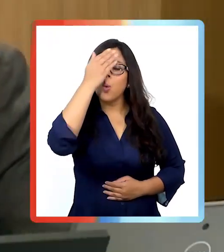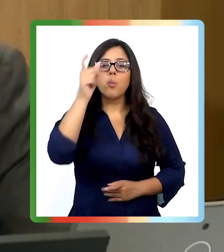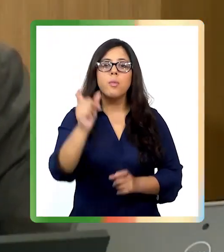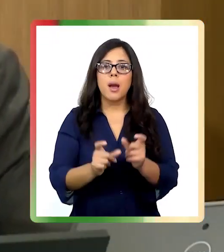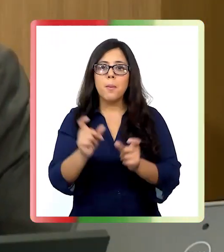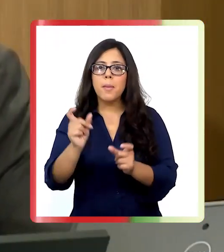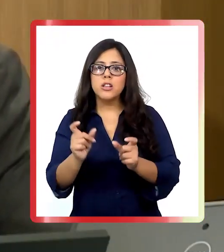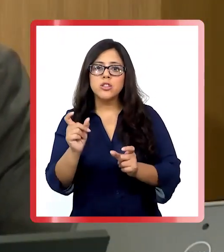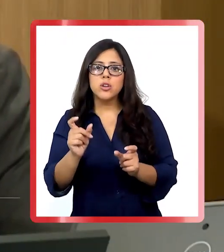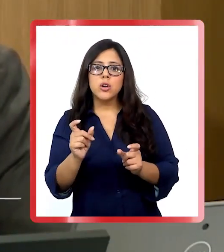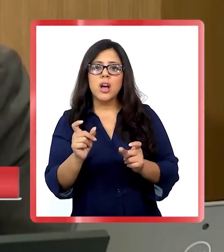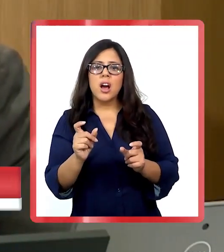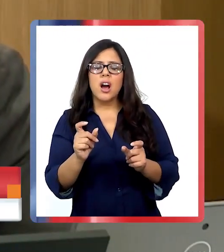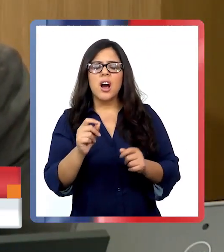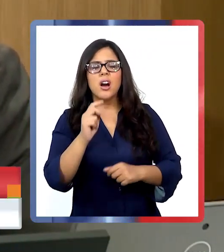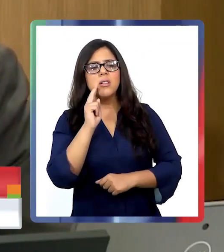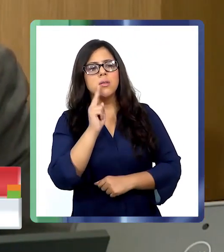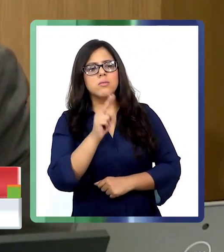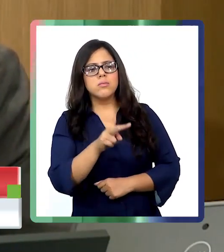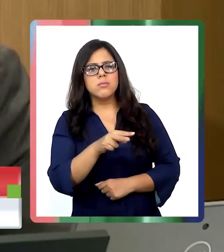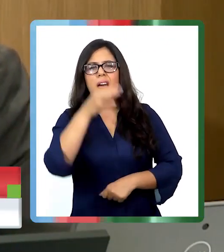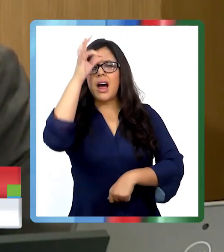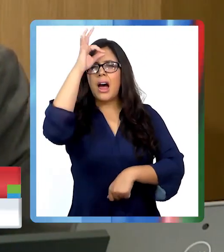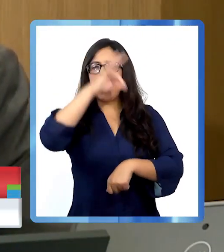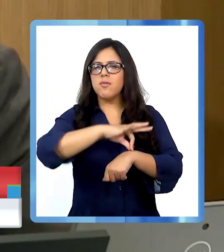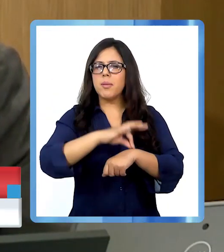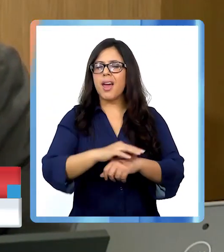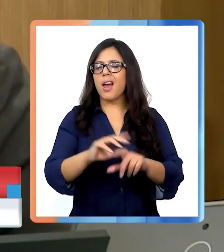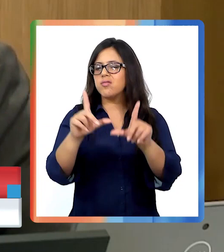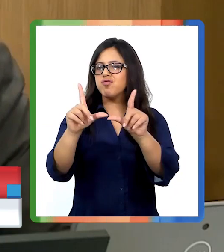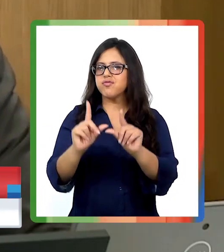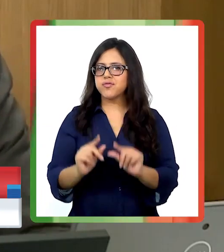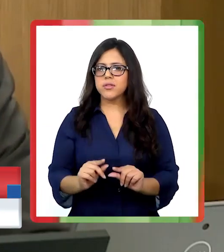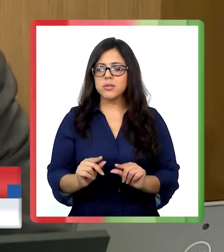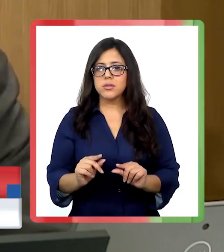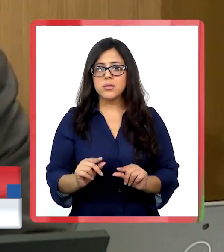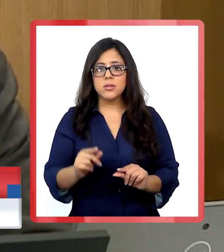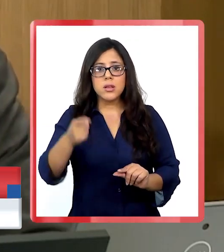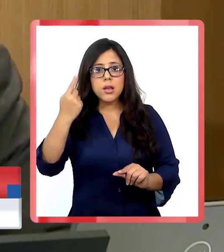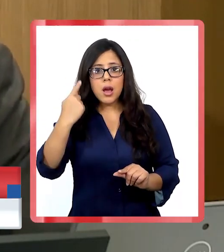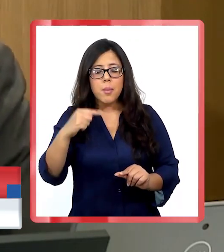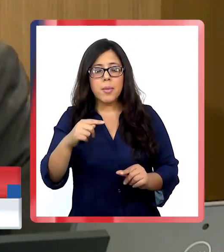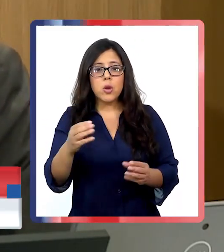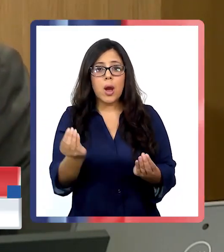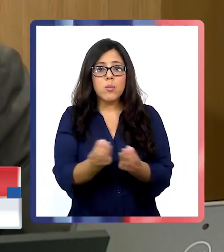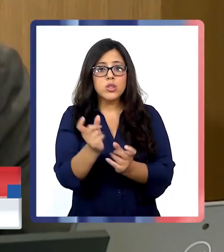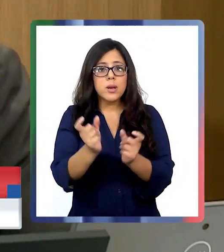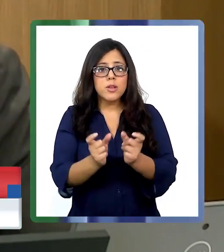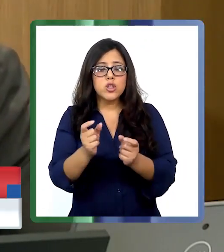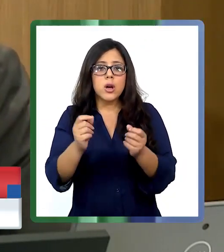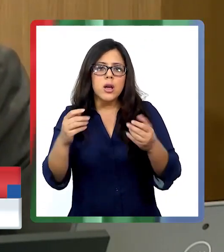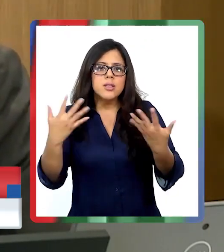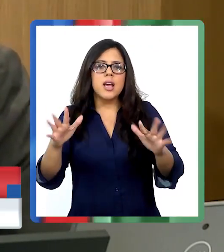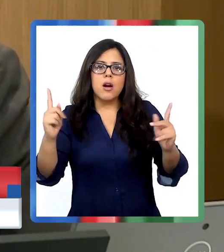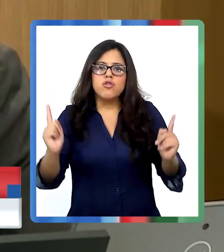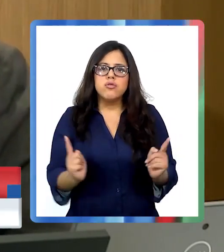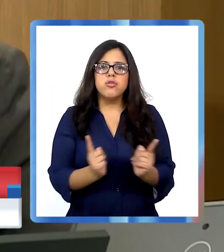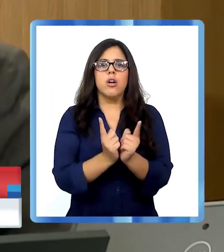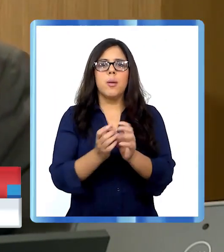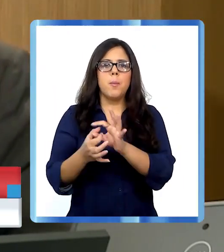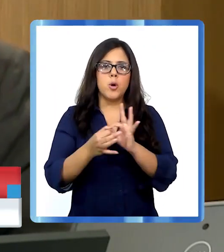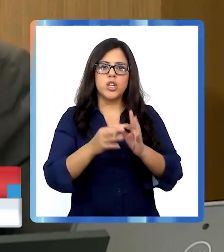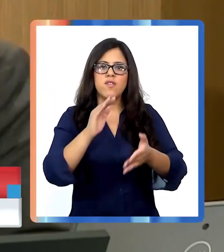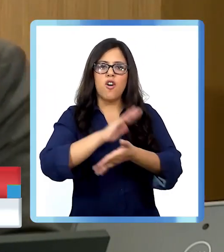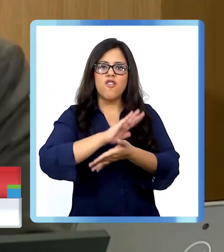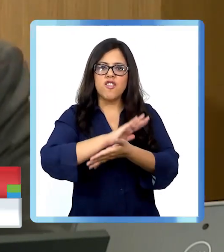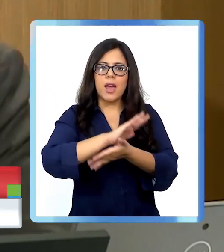Nos preocupa que la gente está saltando a la conclusión de que es una enfermedad leve, en una temporada en la que mucha gente se reúne por las fiestas y